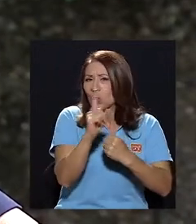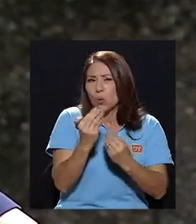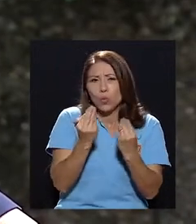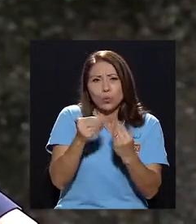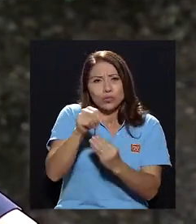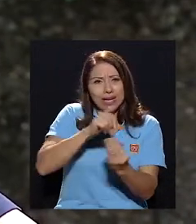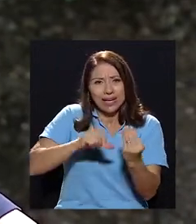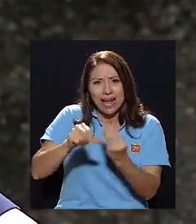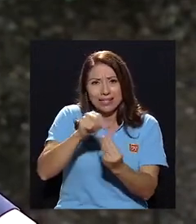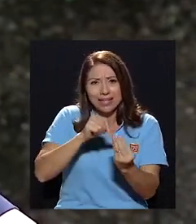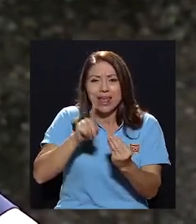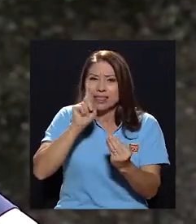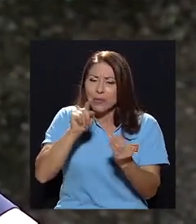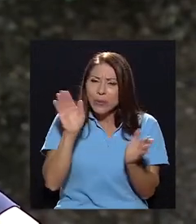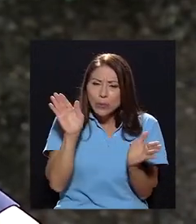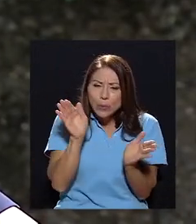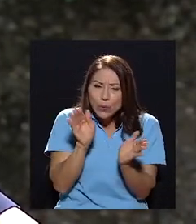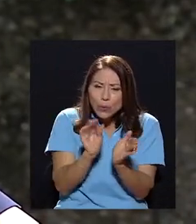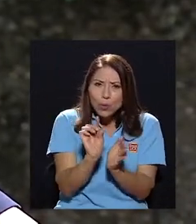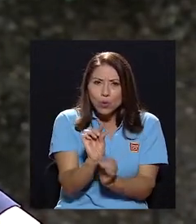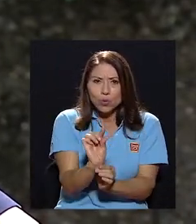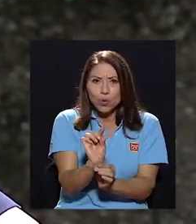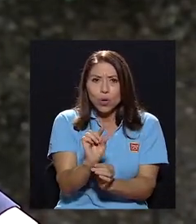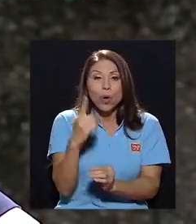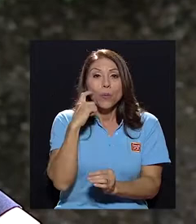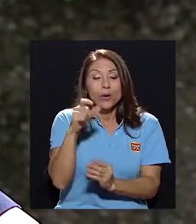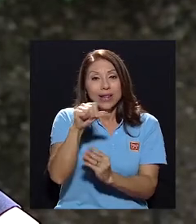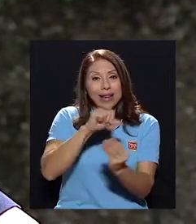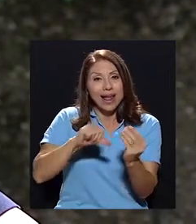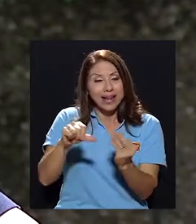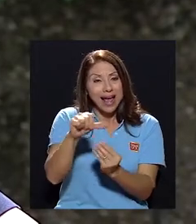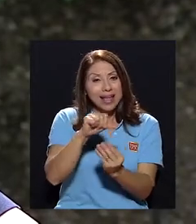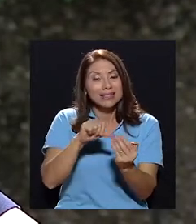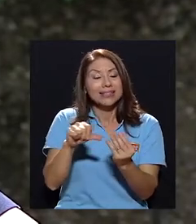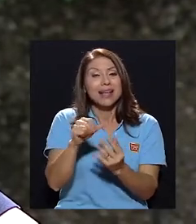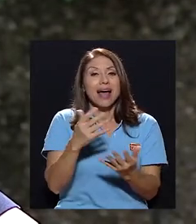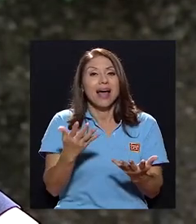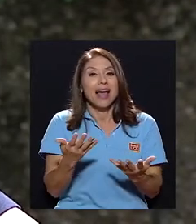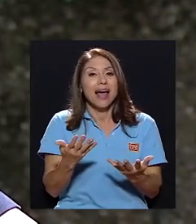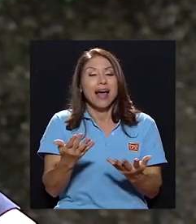grasa, o sea, que sea más bien baja en grasa, porque la grasa lo que hace es que